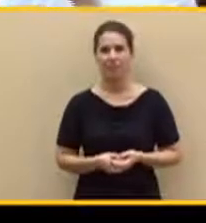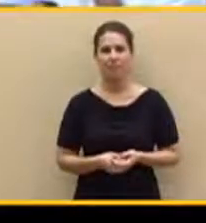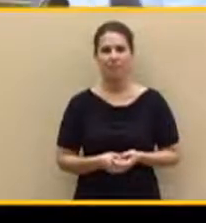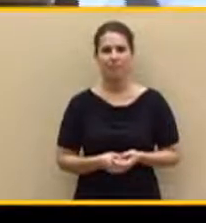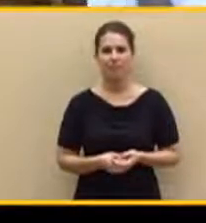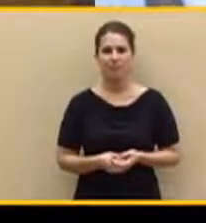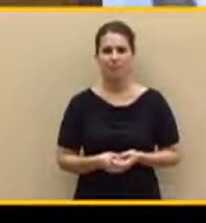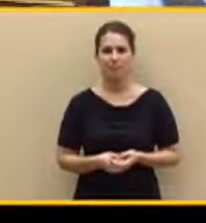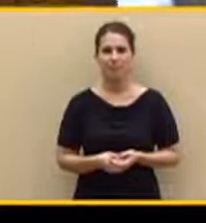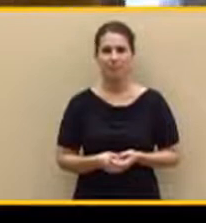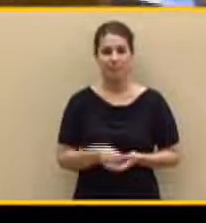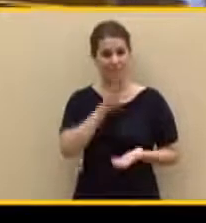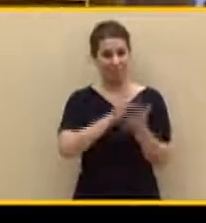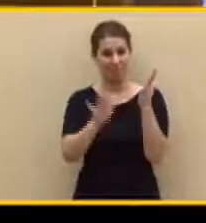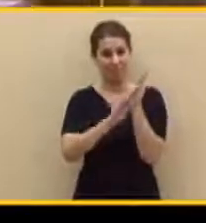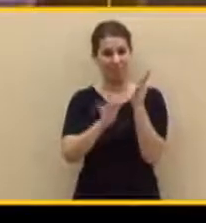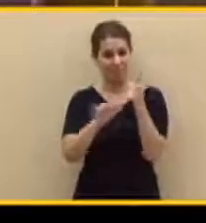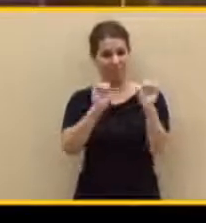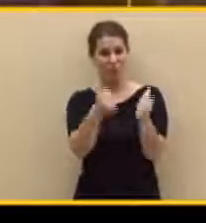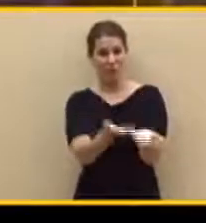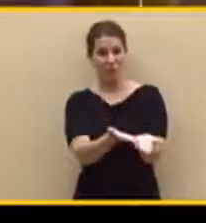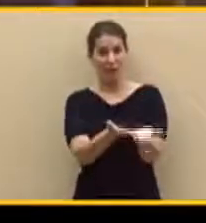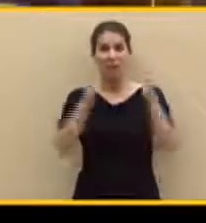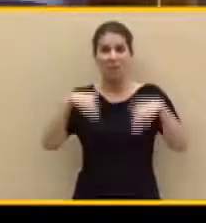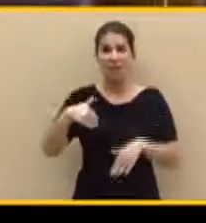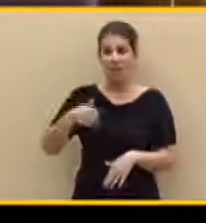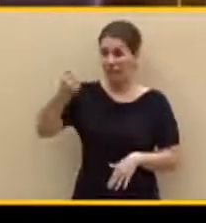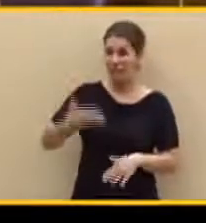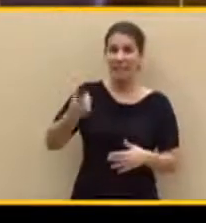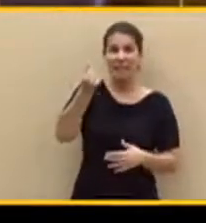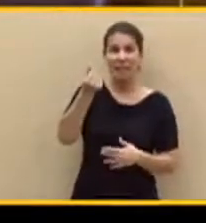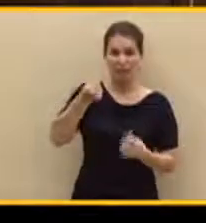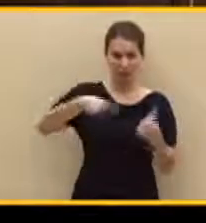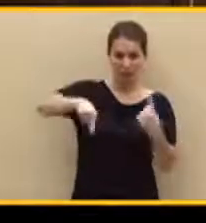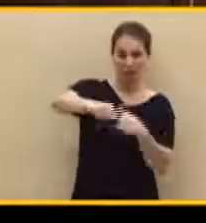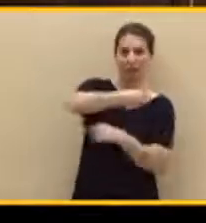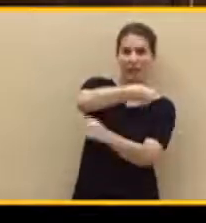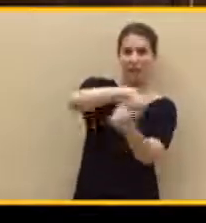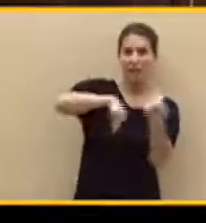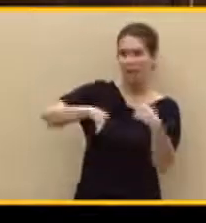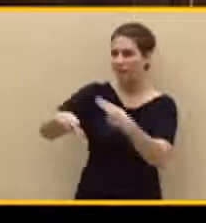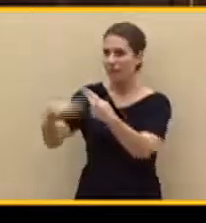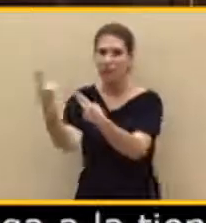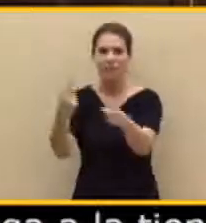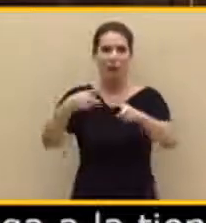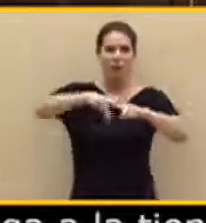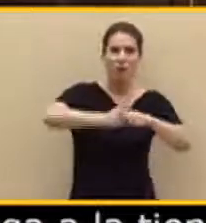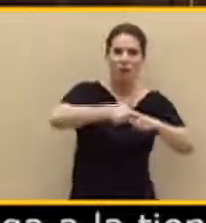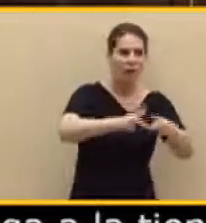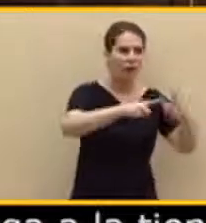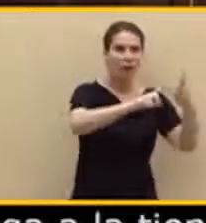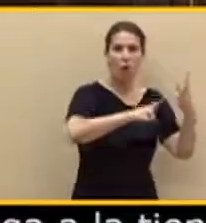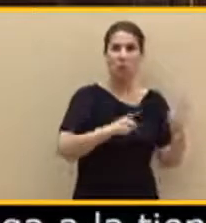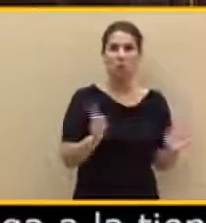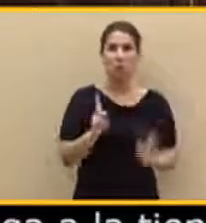Y así, señorías, la riqueza no circula. Así no llega a la tienda de la esquina o al taxista o al fontanero, se queda paralizada en Panamá o